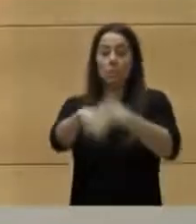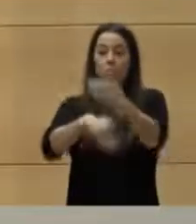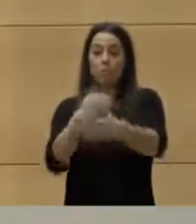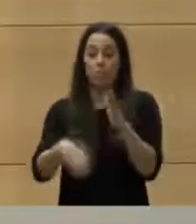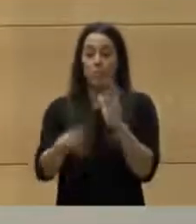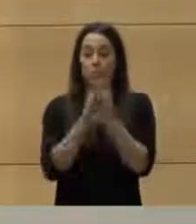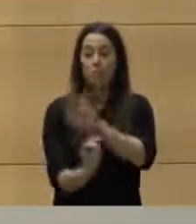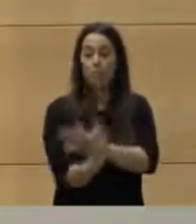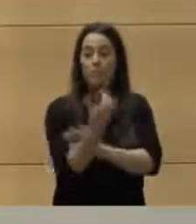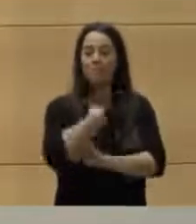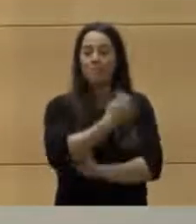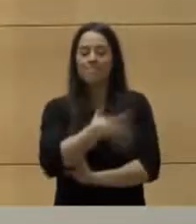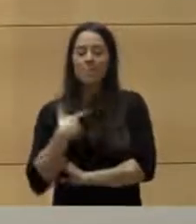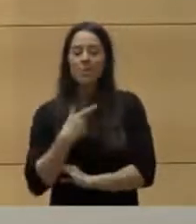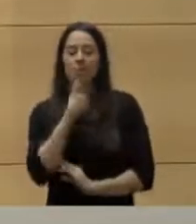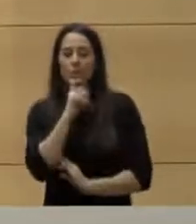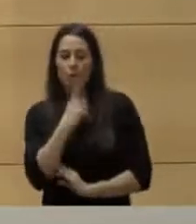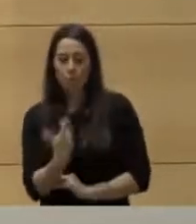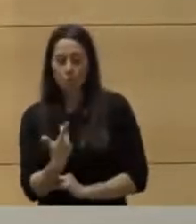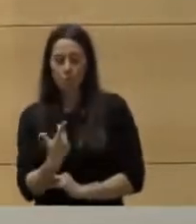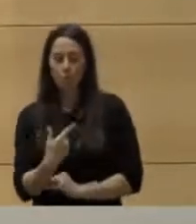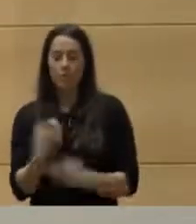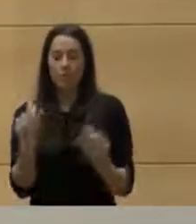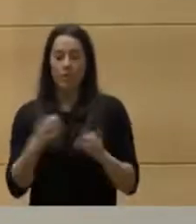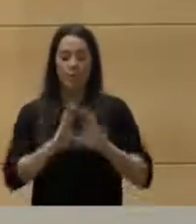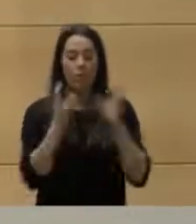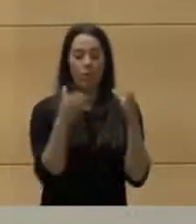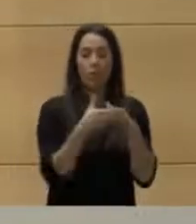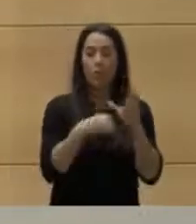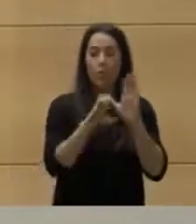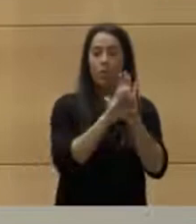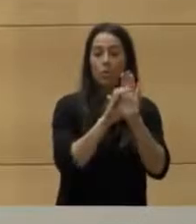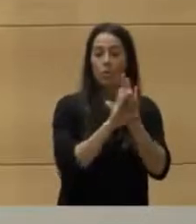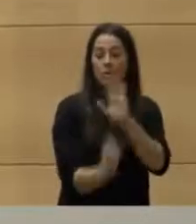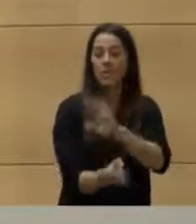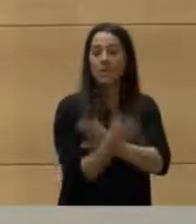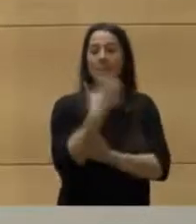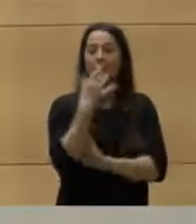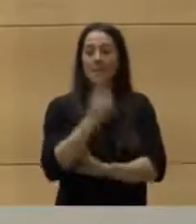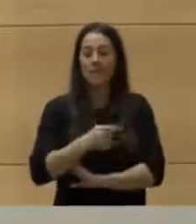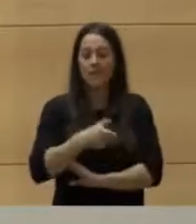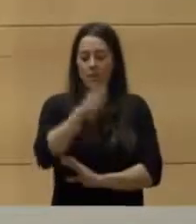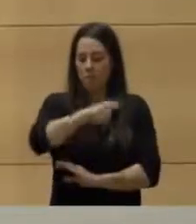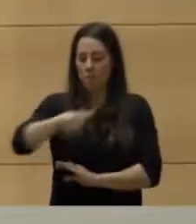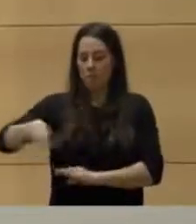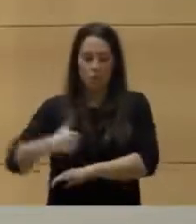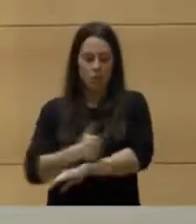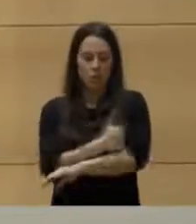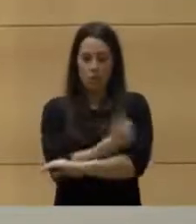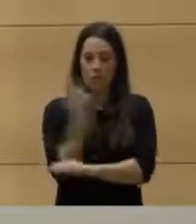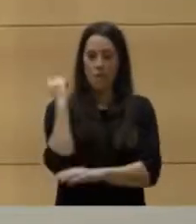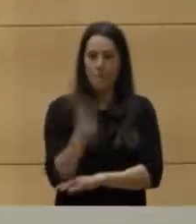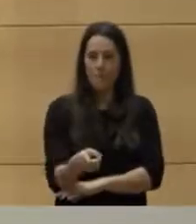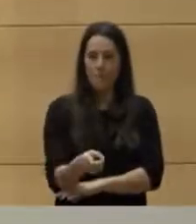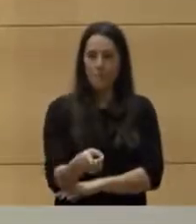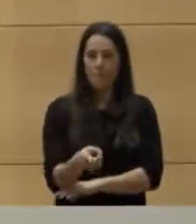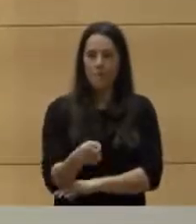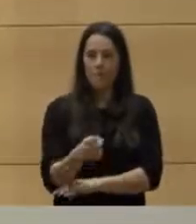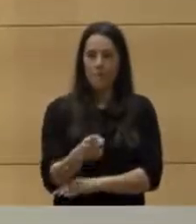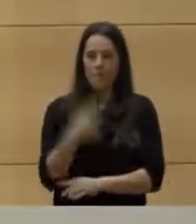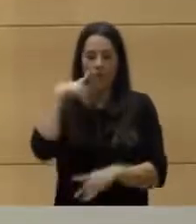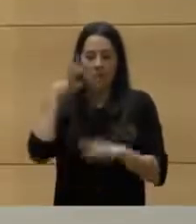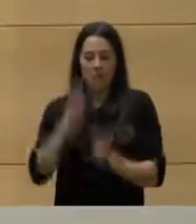que yo aspiro es que el constituyente, el pueblo soberano, se transforme en constitución material y, por